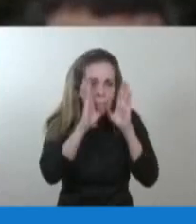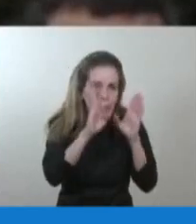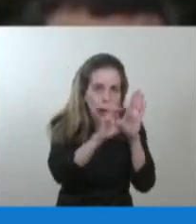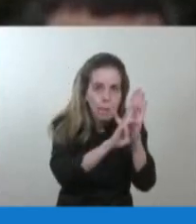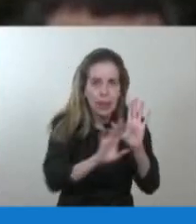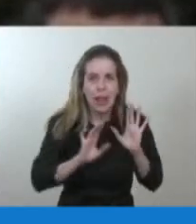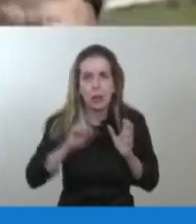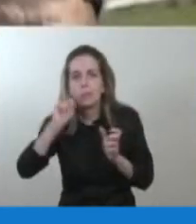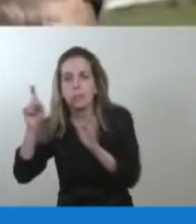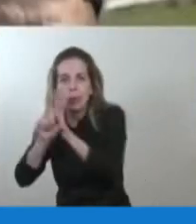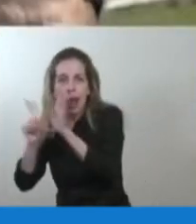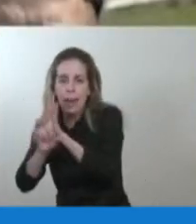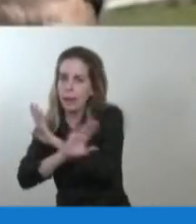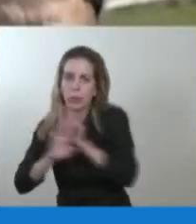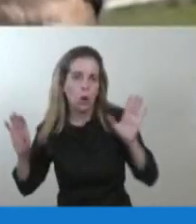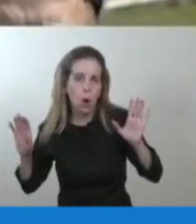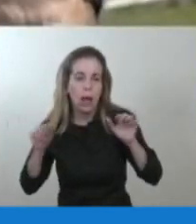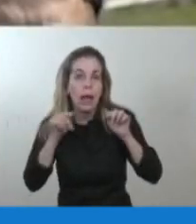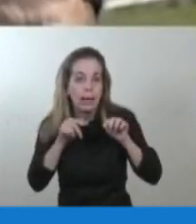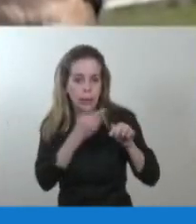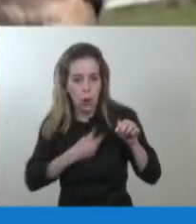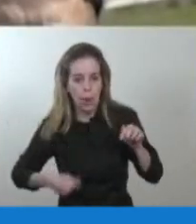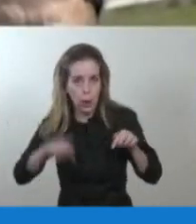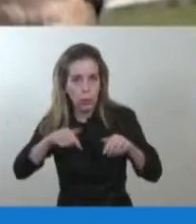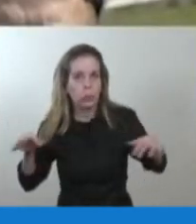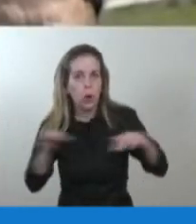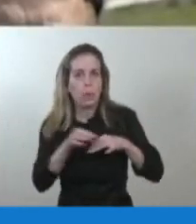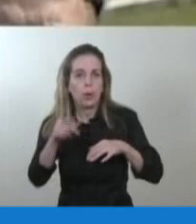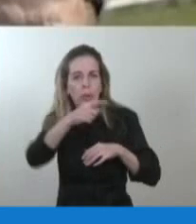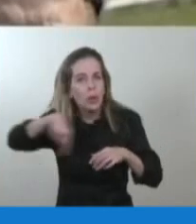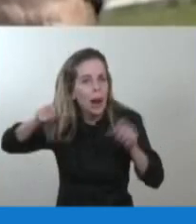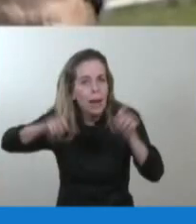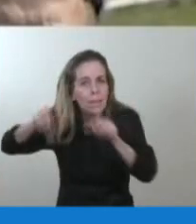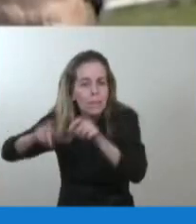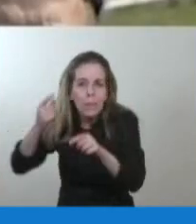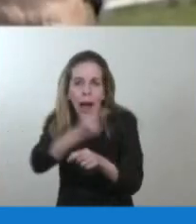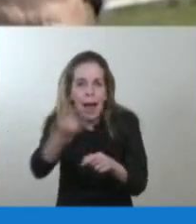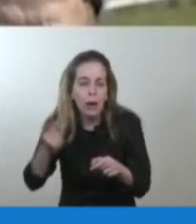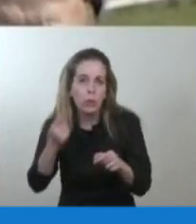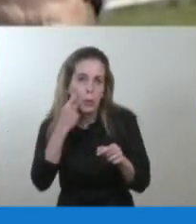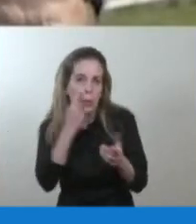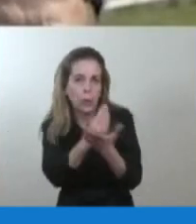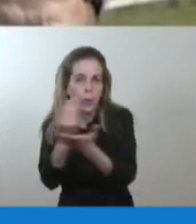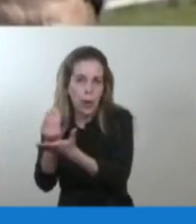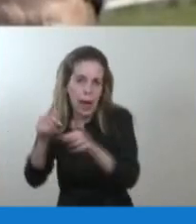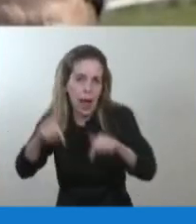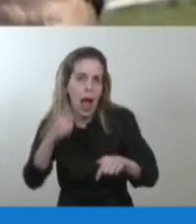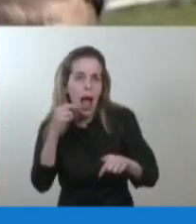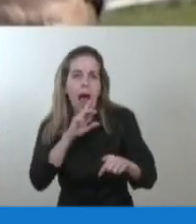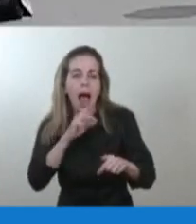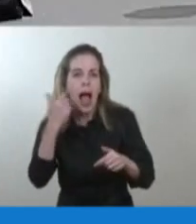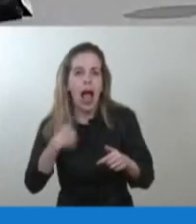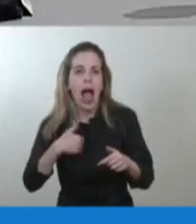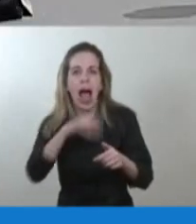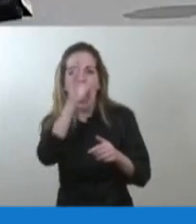ese es nuestro compromiso para con todos y cada uno de nuestros ciudadanos y ciudadanas